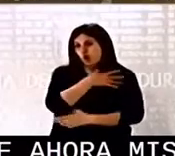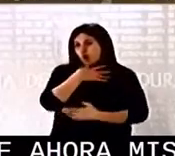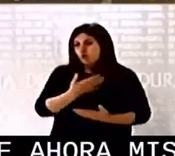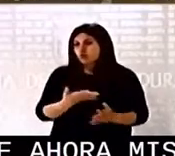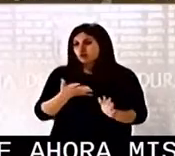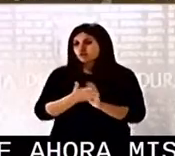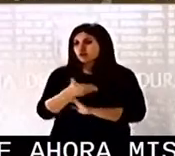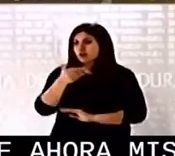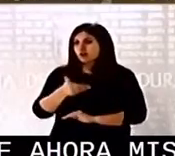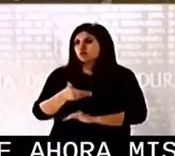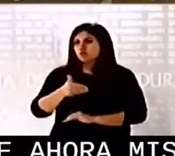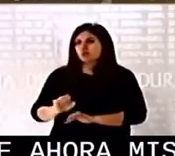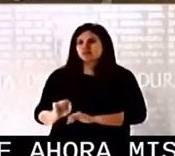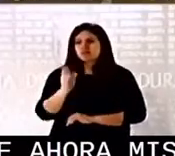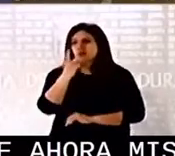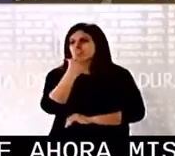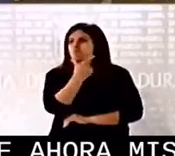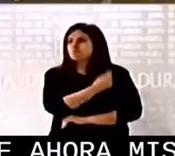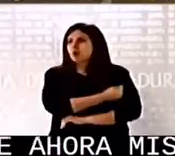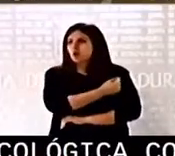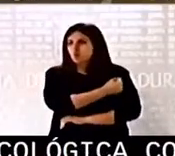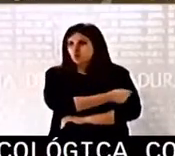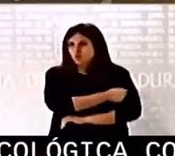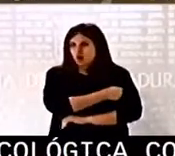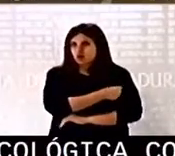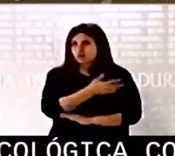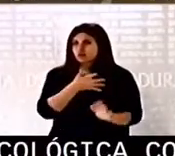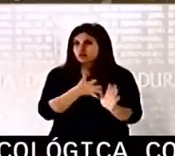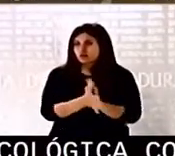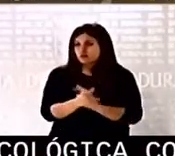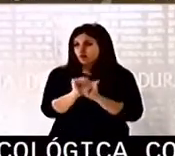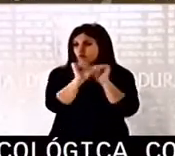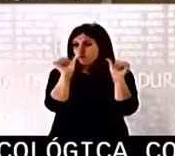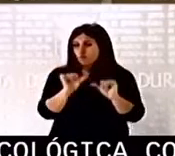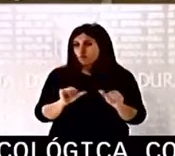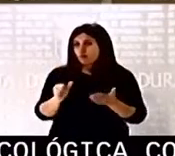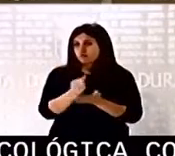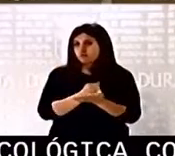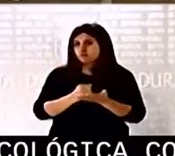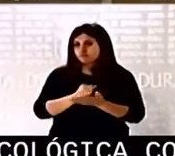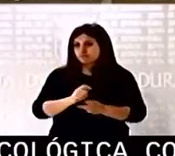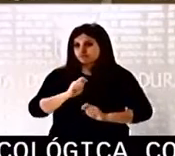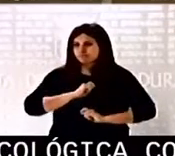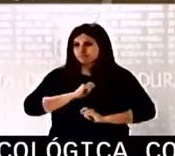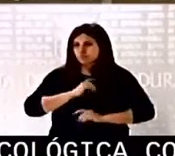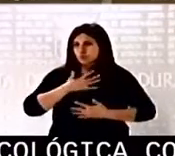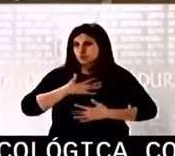la medida farmacológica con la que nos podemos dotar y la que nos puede aliviar.